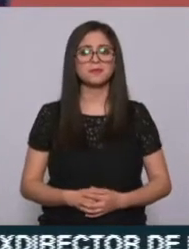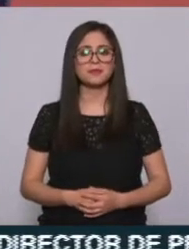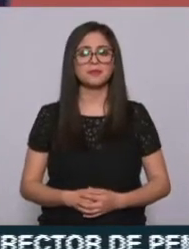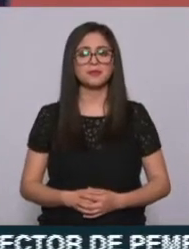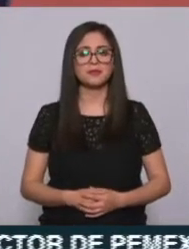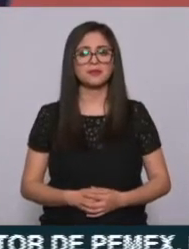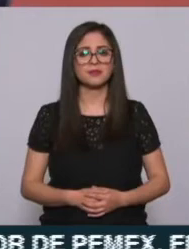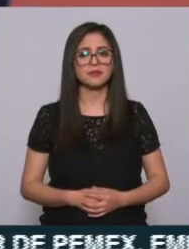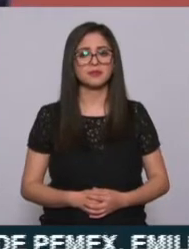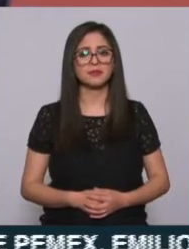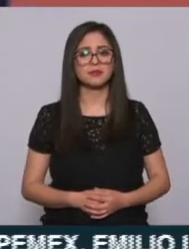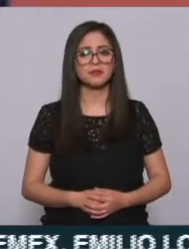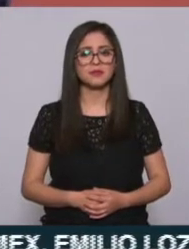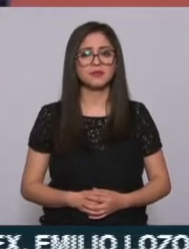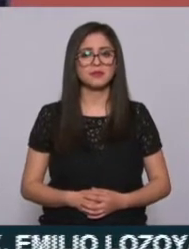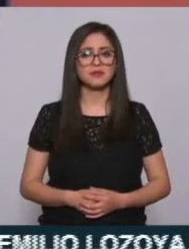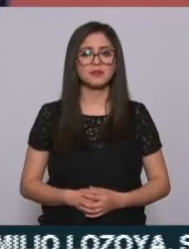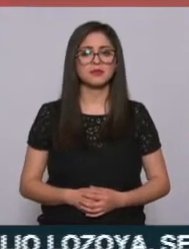castigo